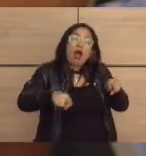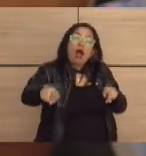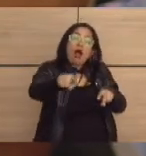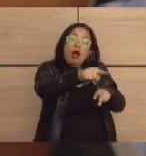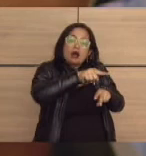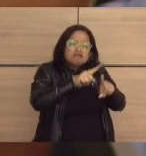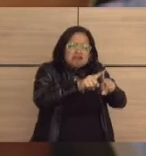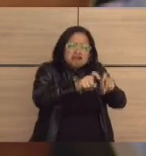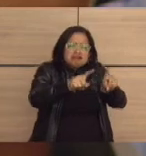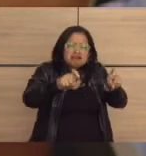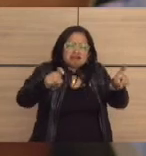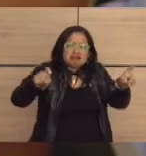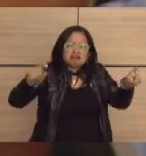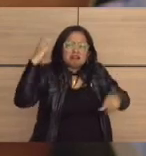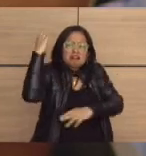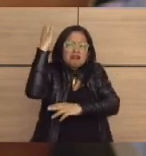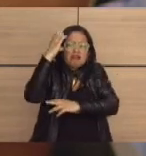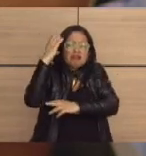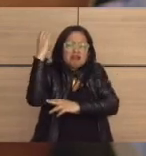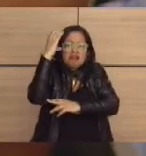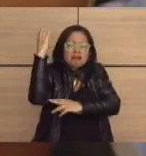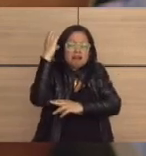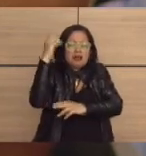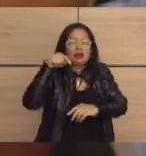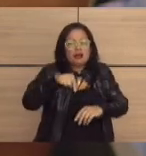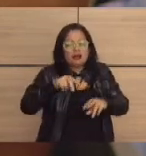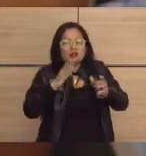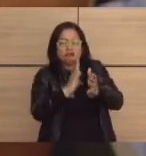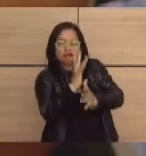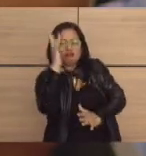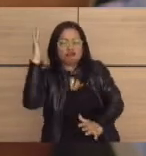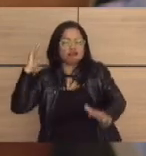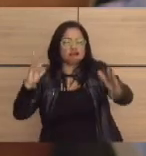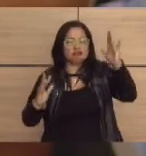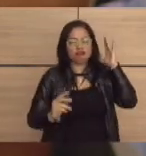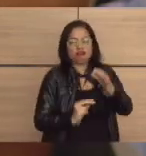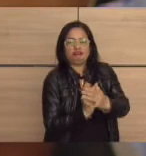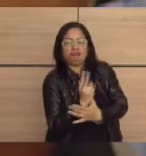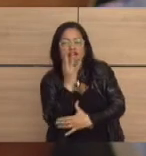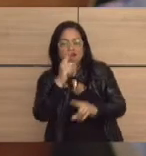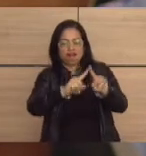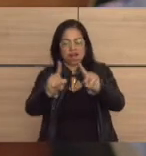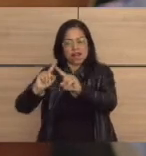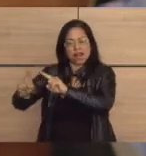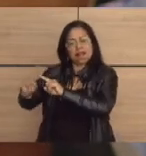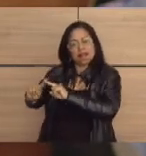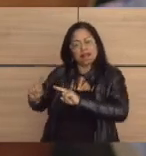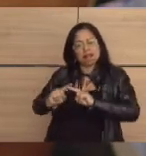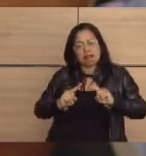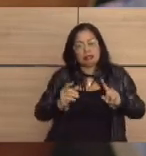mayor diversidad de la vegetación del planeta, buena parte de la mayor diversidad de la